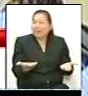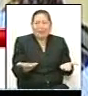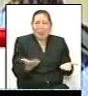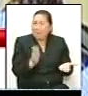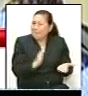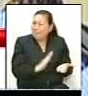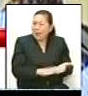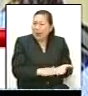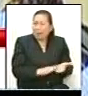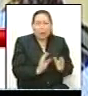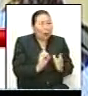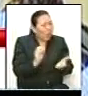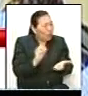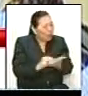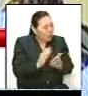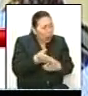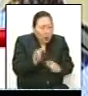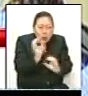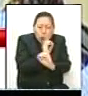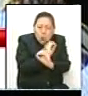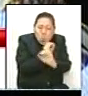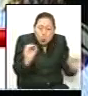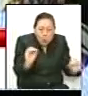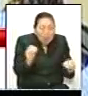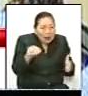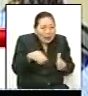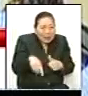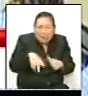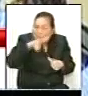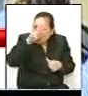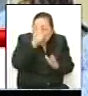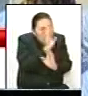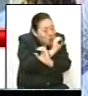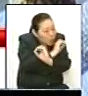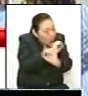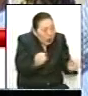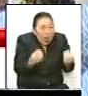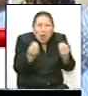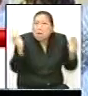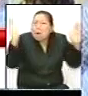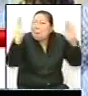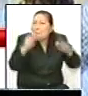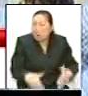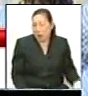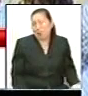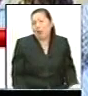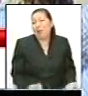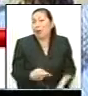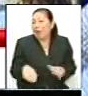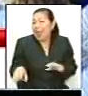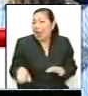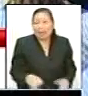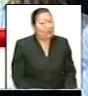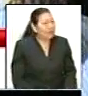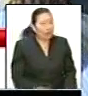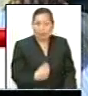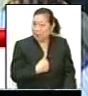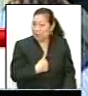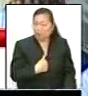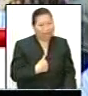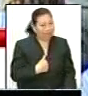causal como para que no vuelvan a entrar nunca y tengan que salir de este país. Lo que han hecho, y no lo digo